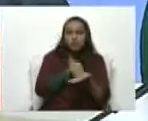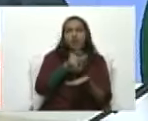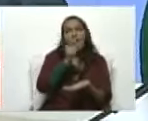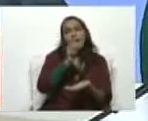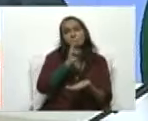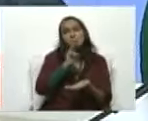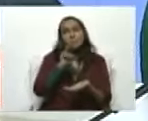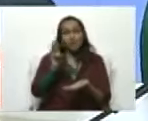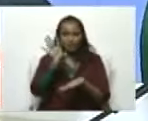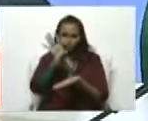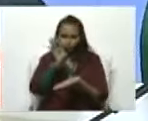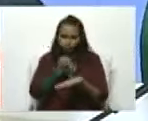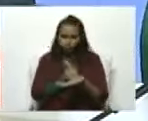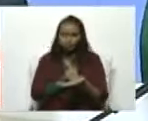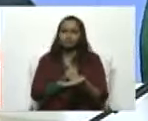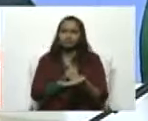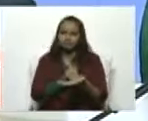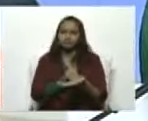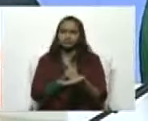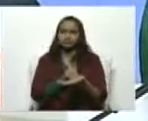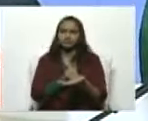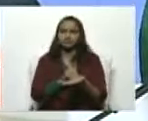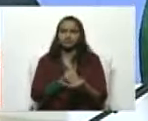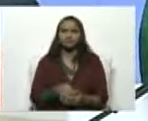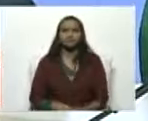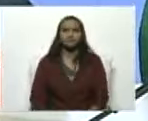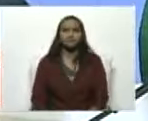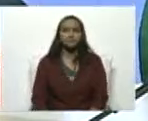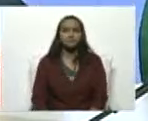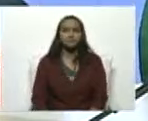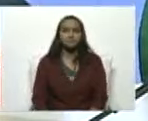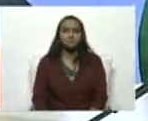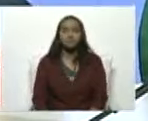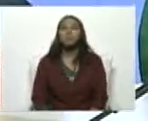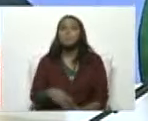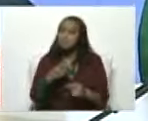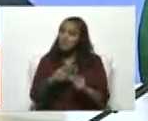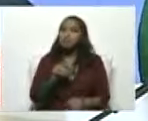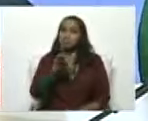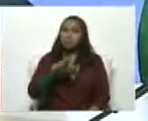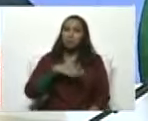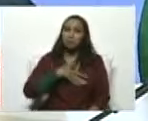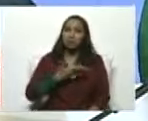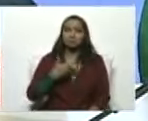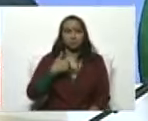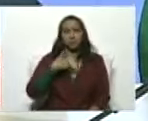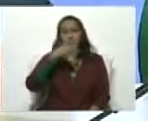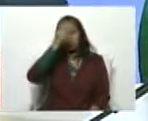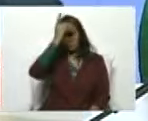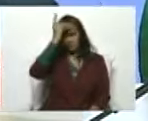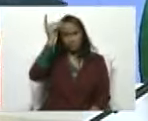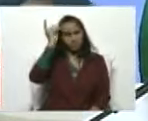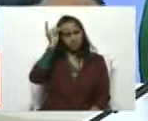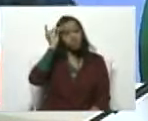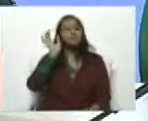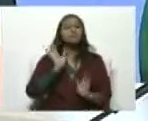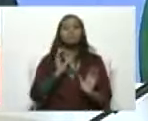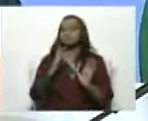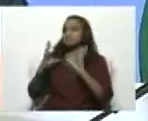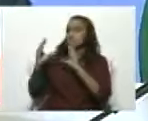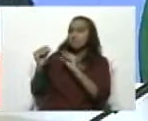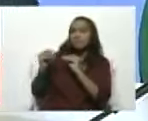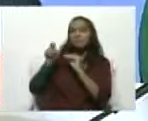eso es un tiro, eso es de una vez. Pero usted puede hacerlo, yo Diosdado Cabello puedo hacerlo, hablo con Pedro,